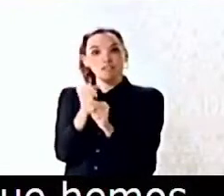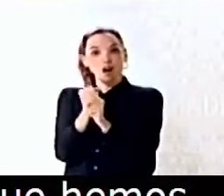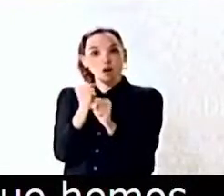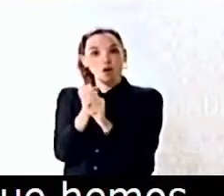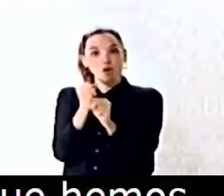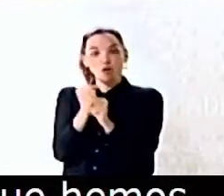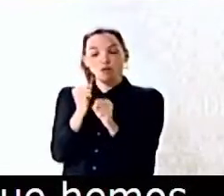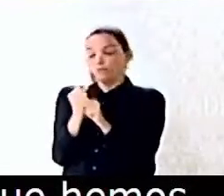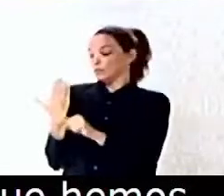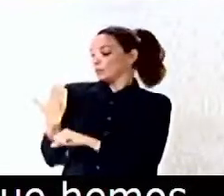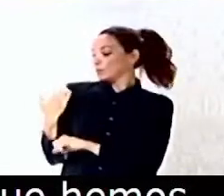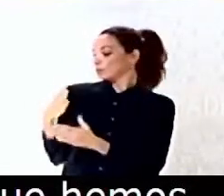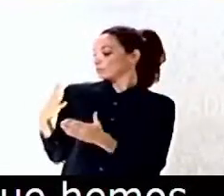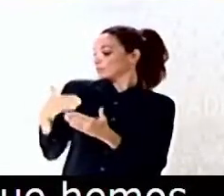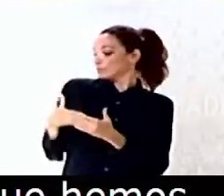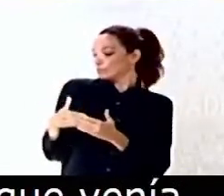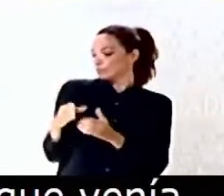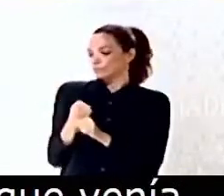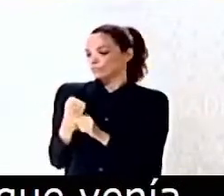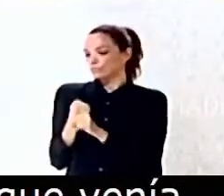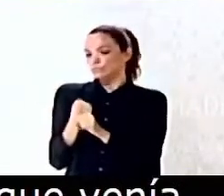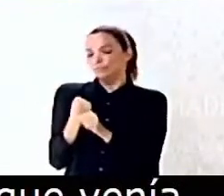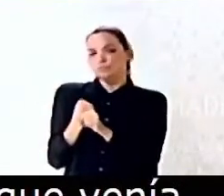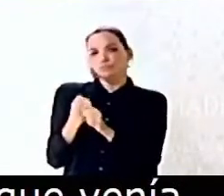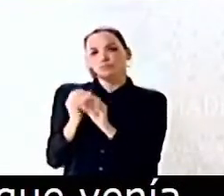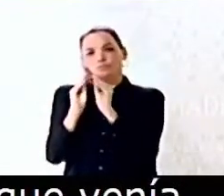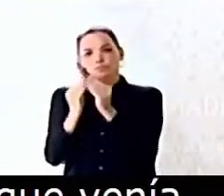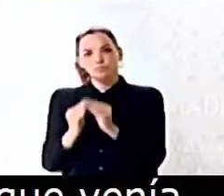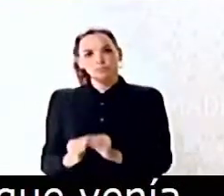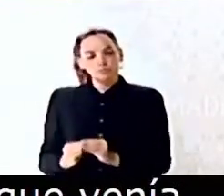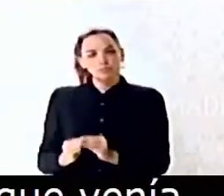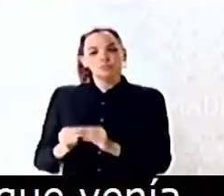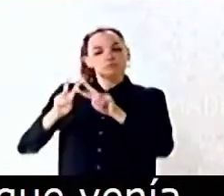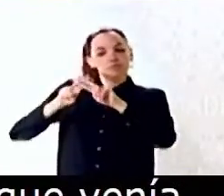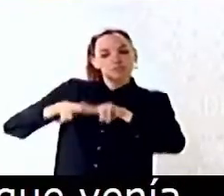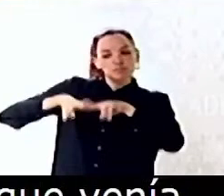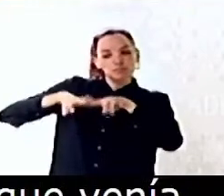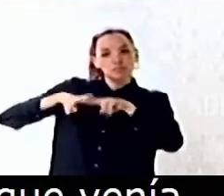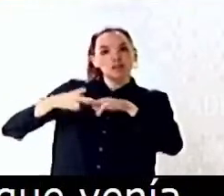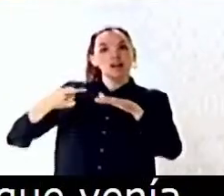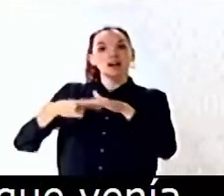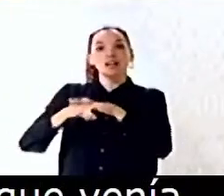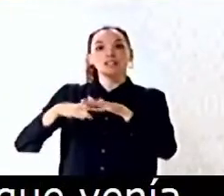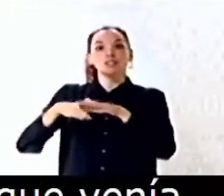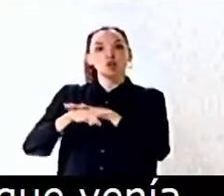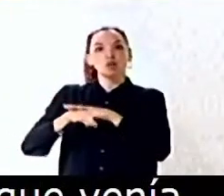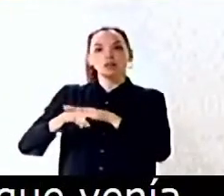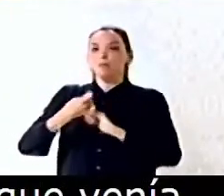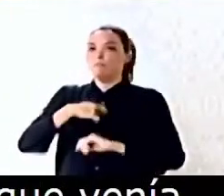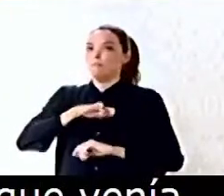que venía realizando aquellas tareas de una evaluación independiente de la gestión de la pandemia en todo el país.